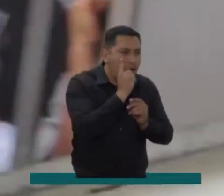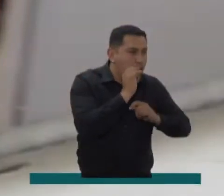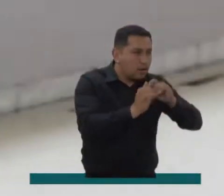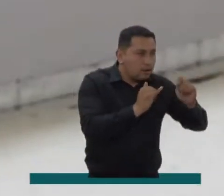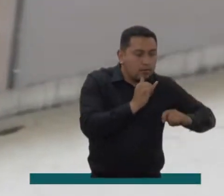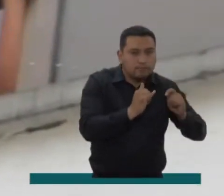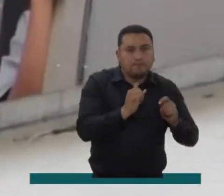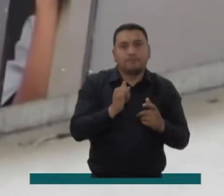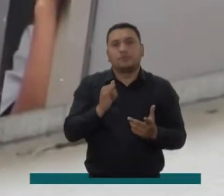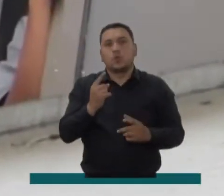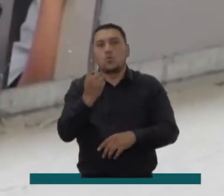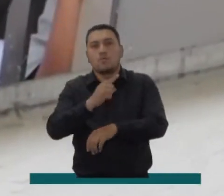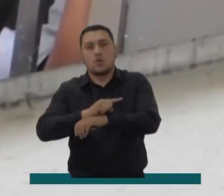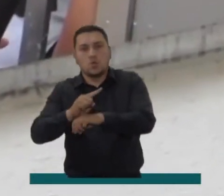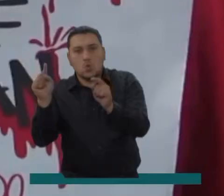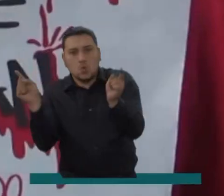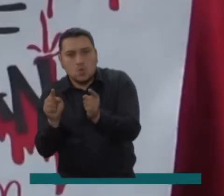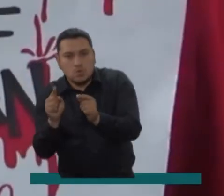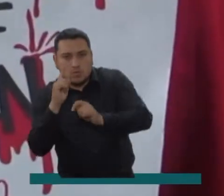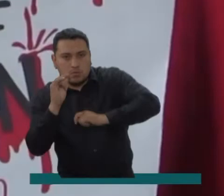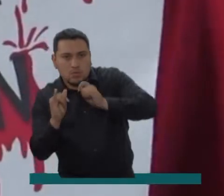minuto.